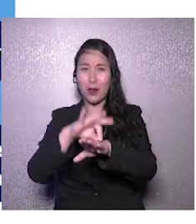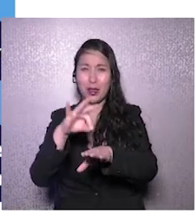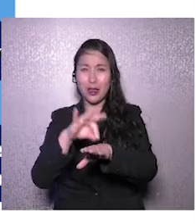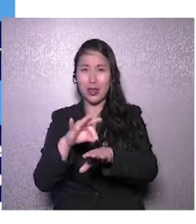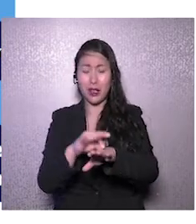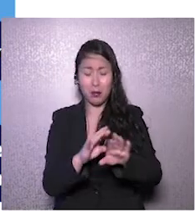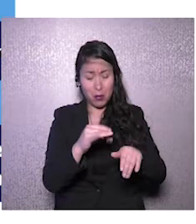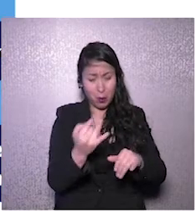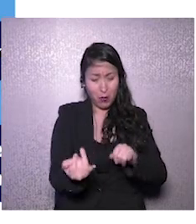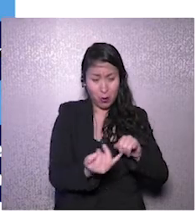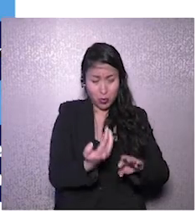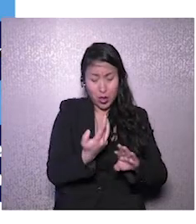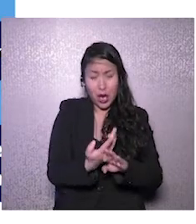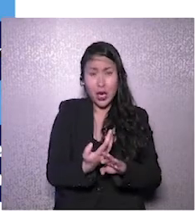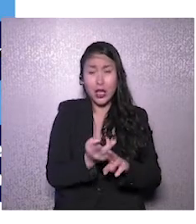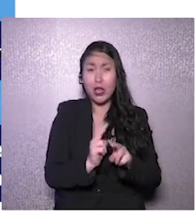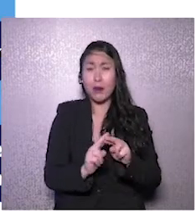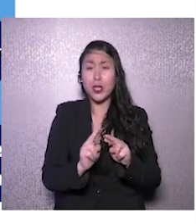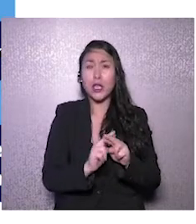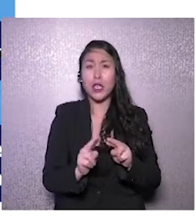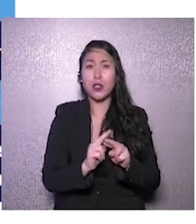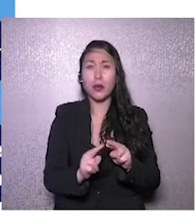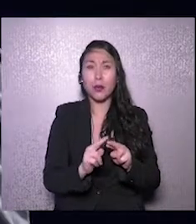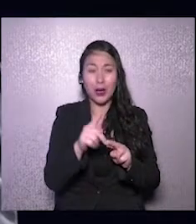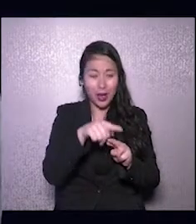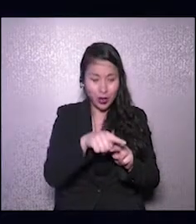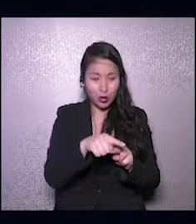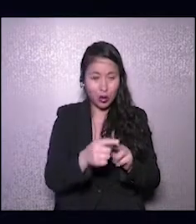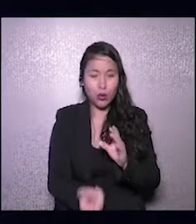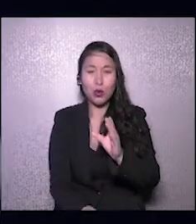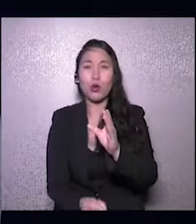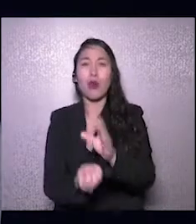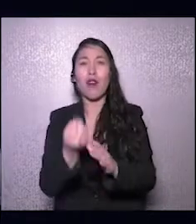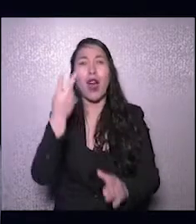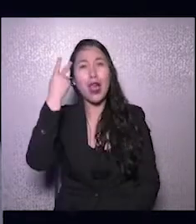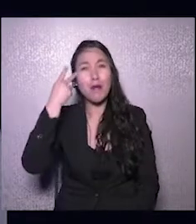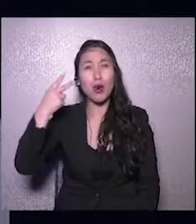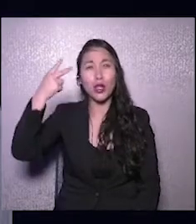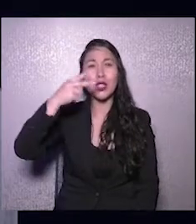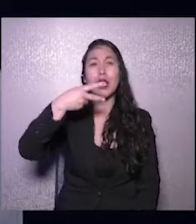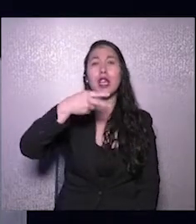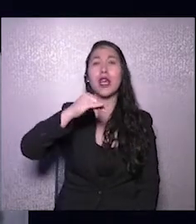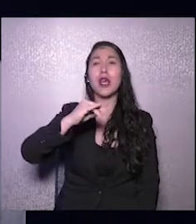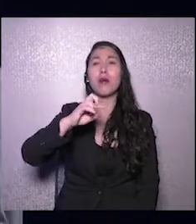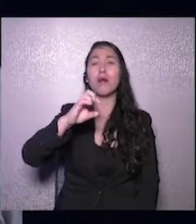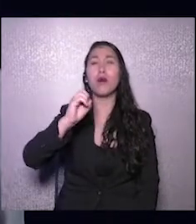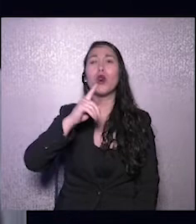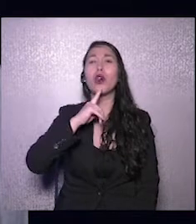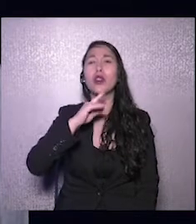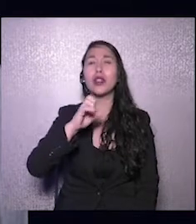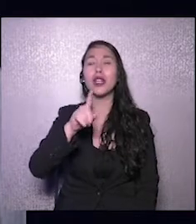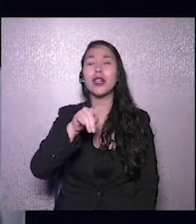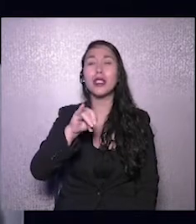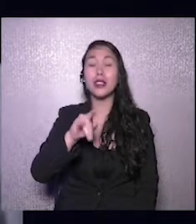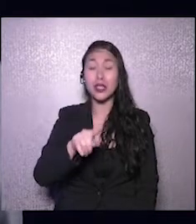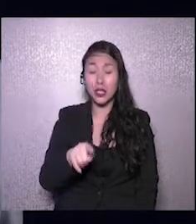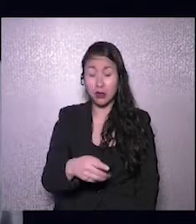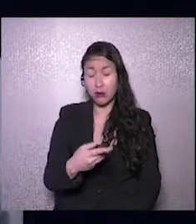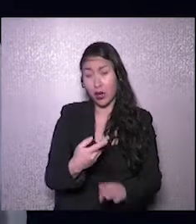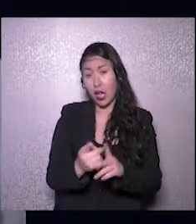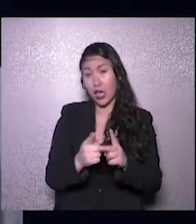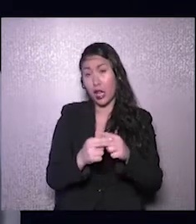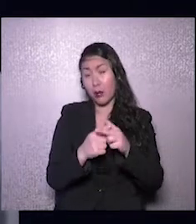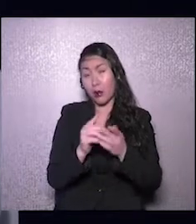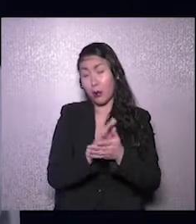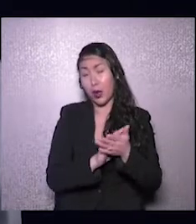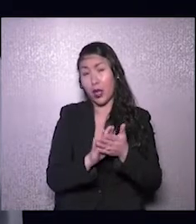electrónicos que estamos creando para generar hipótesis y para evaluar hipótesis. Para generar hipótesis tenemos herramientas como la minería de